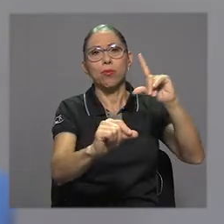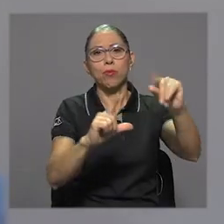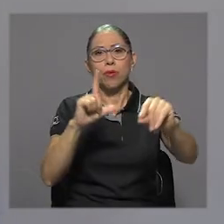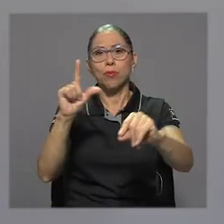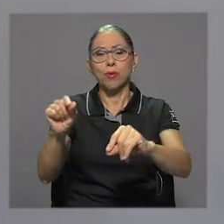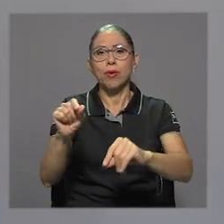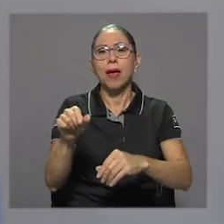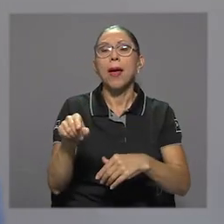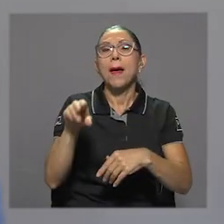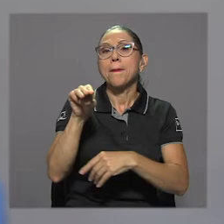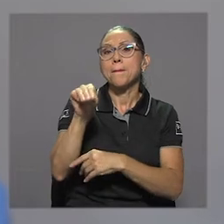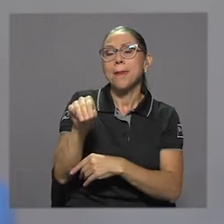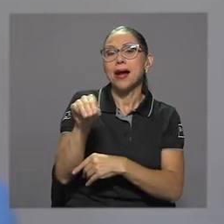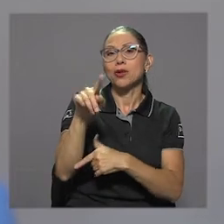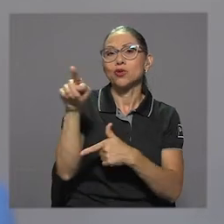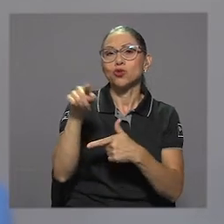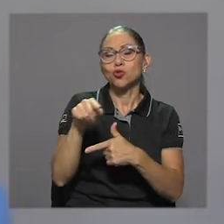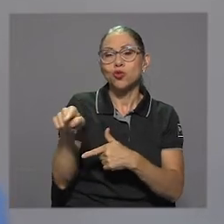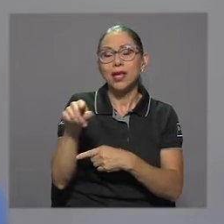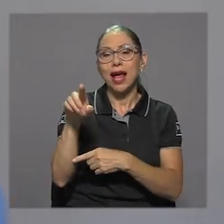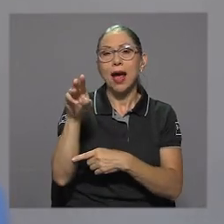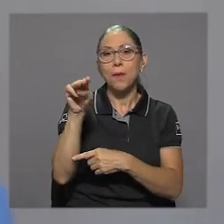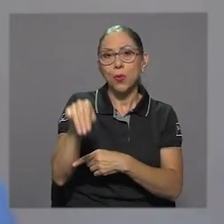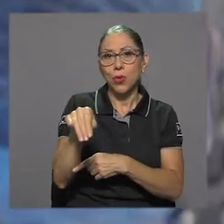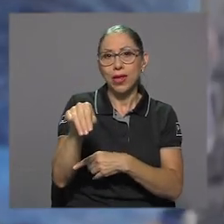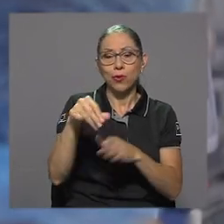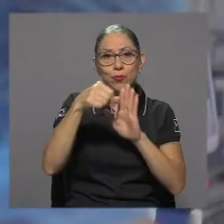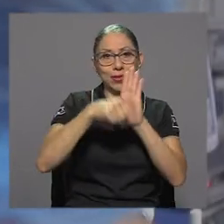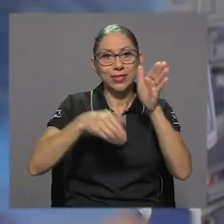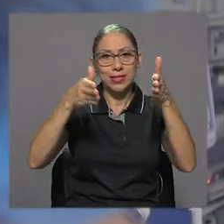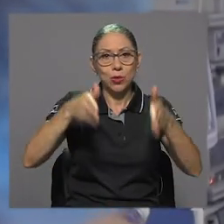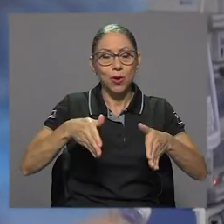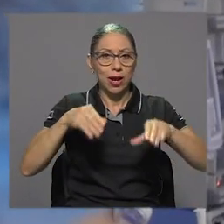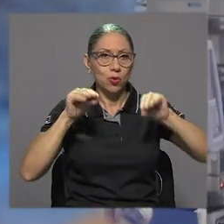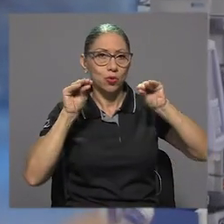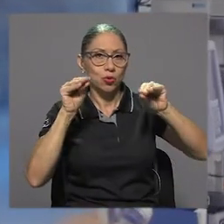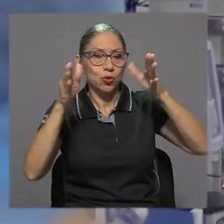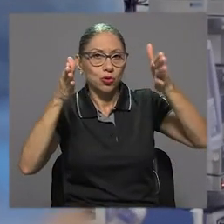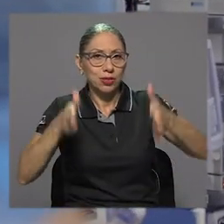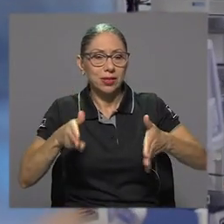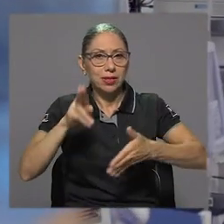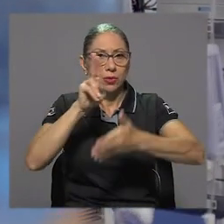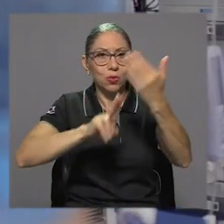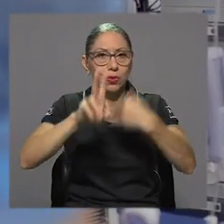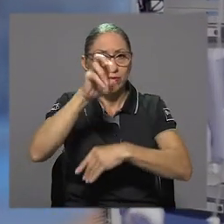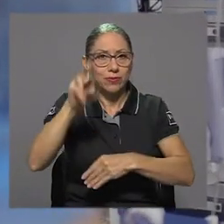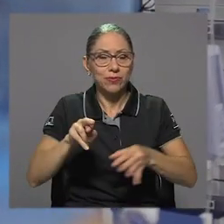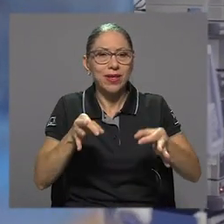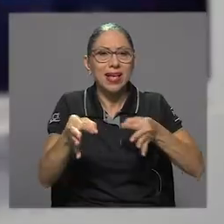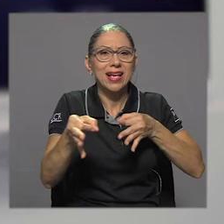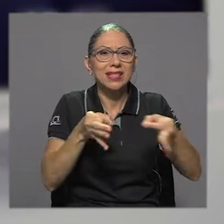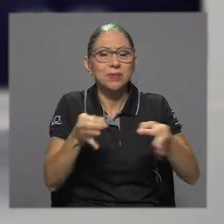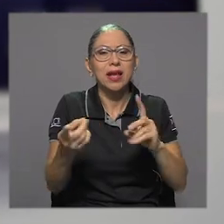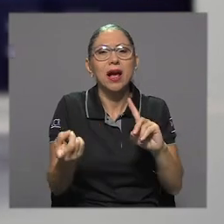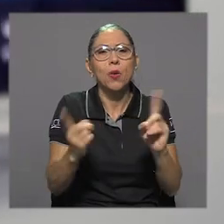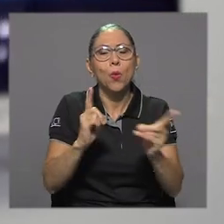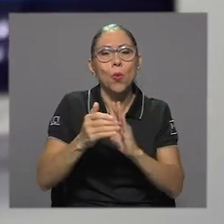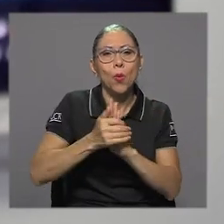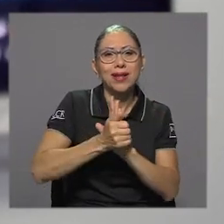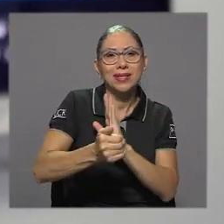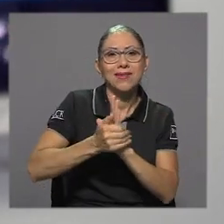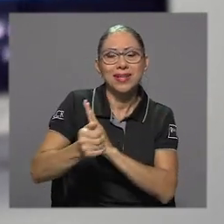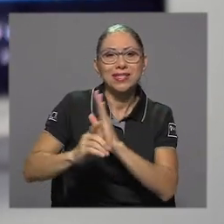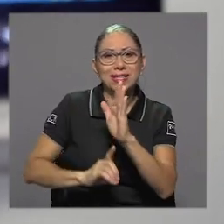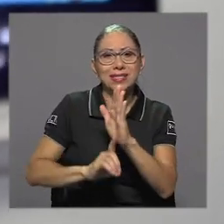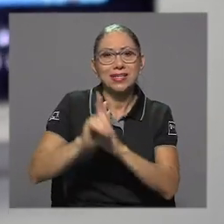de zonas rurales. Marcos Zúñiga Montero, cirujano y docente de la Universidad de Costa Rica, explica